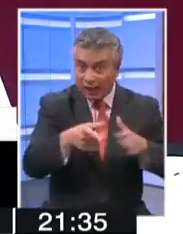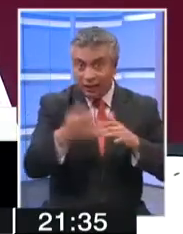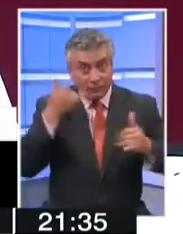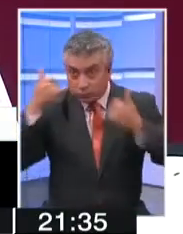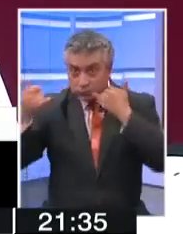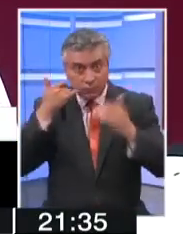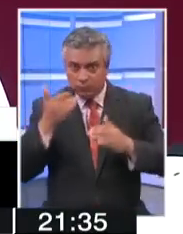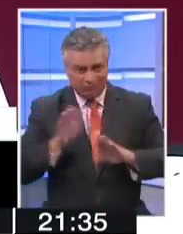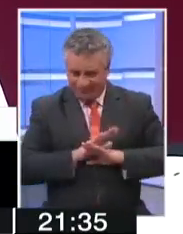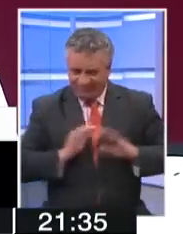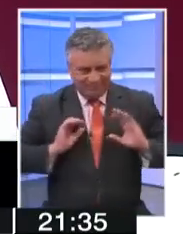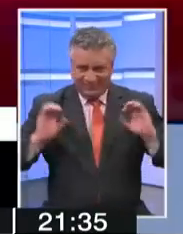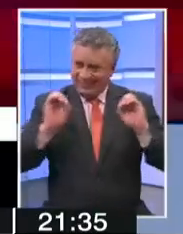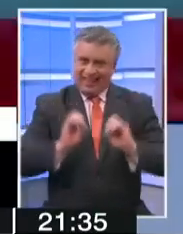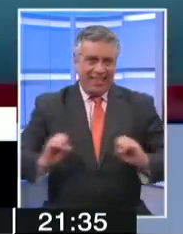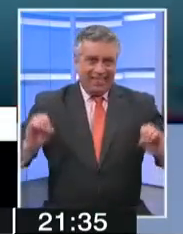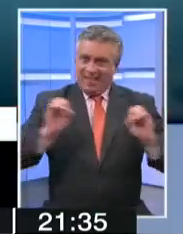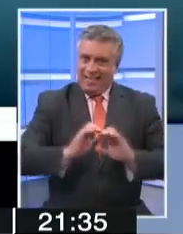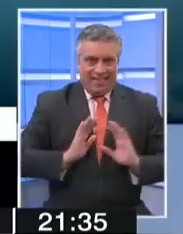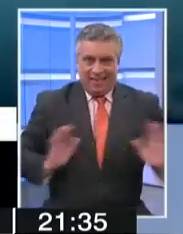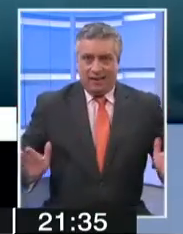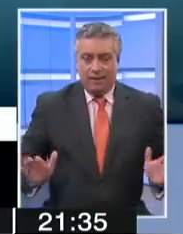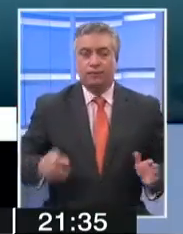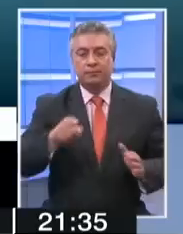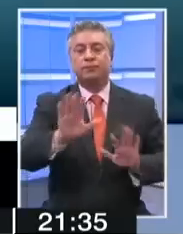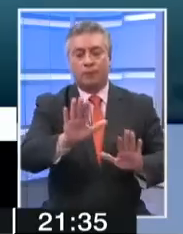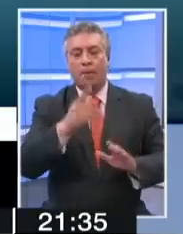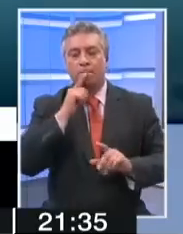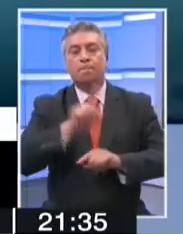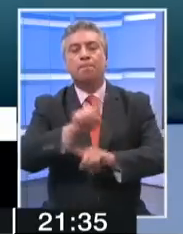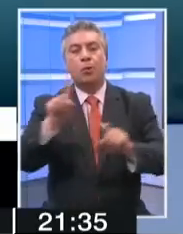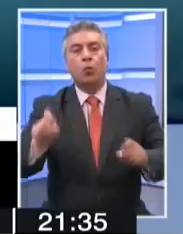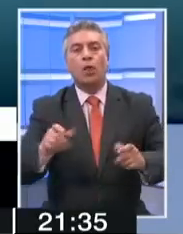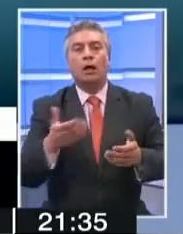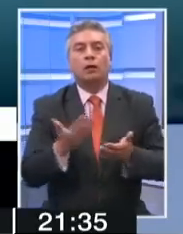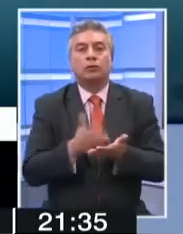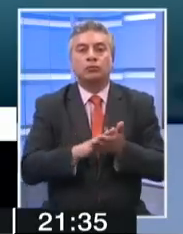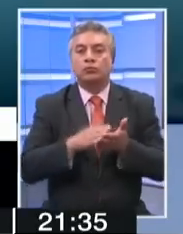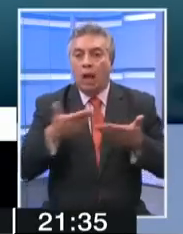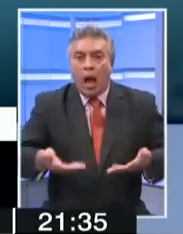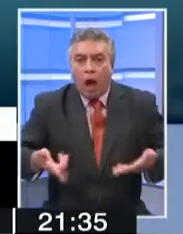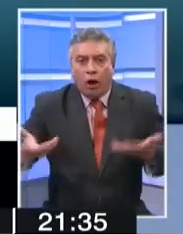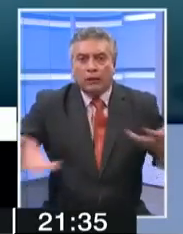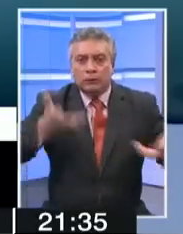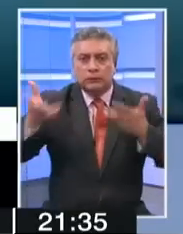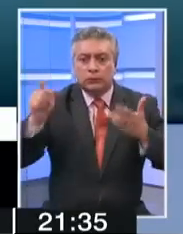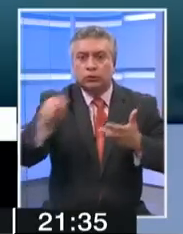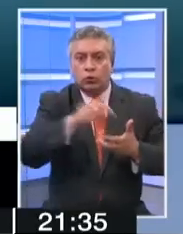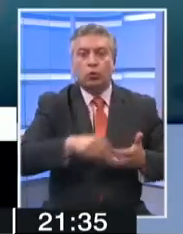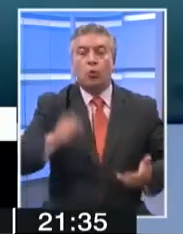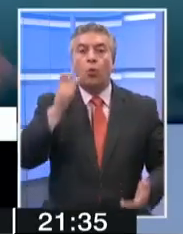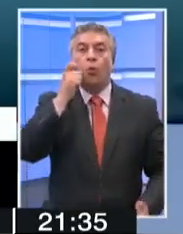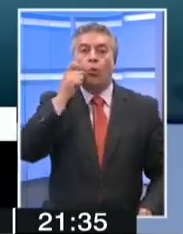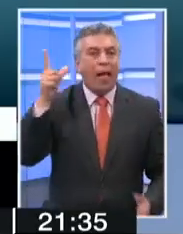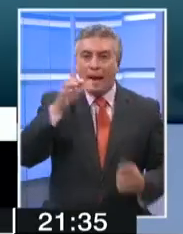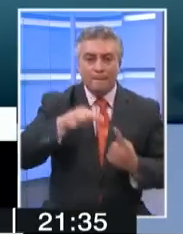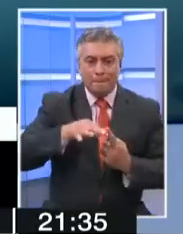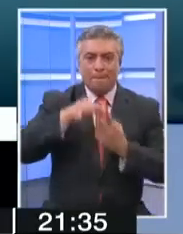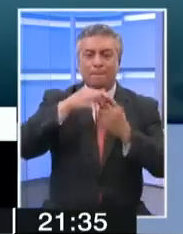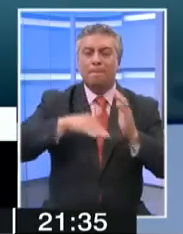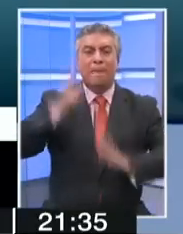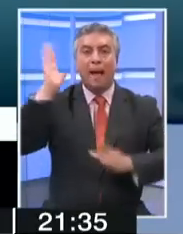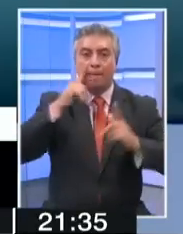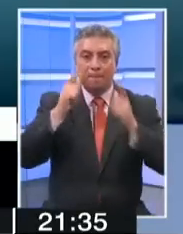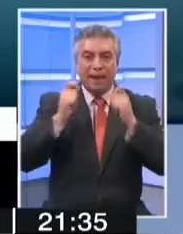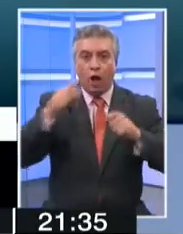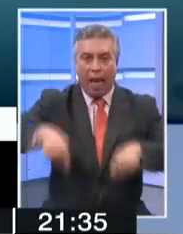Nada. Alcalde, ¿cuál es la situación actual de los incendios en su comuna y en los sectores aledaños? ¿Y cuál diría usted que es el principal riesgo que hay por